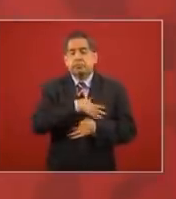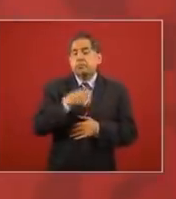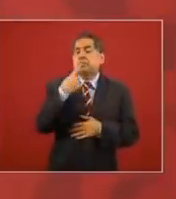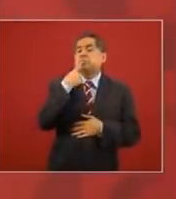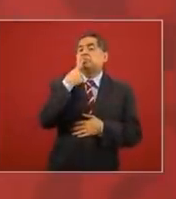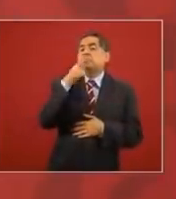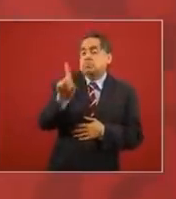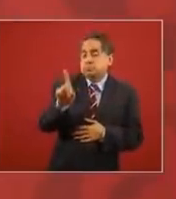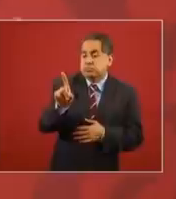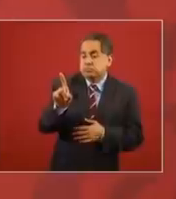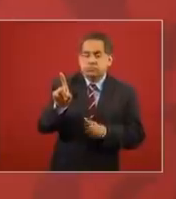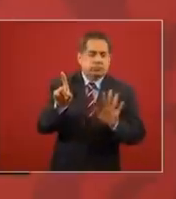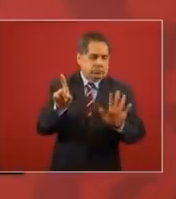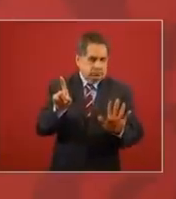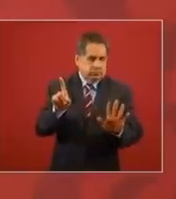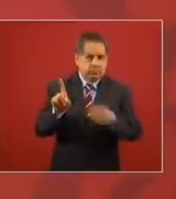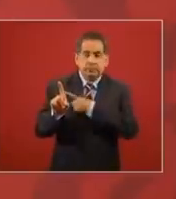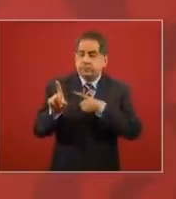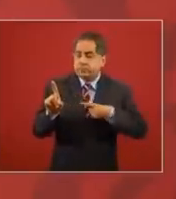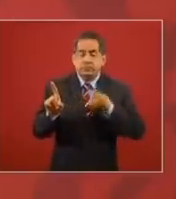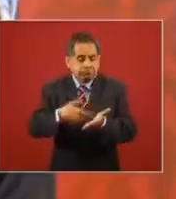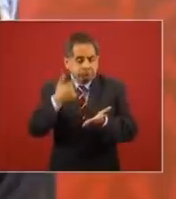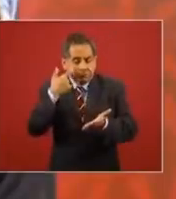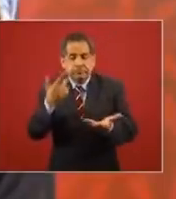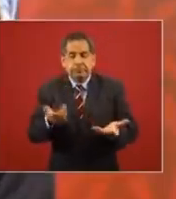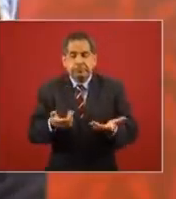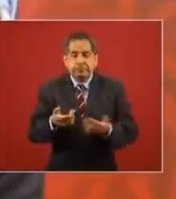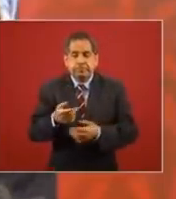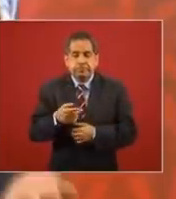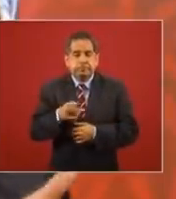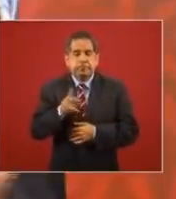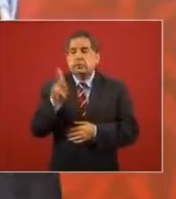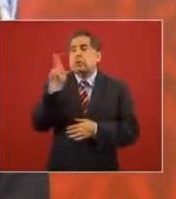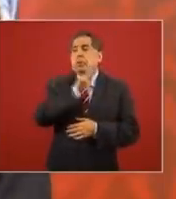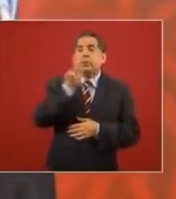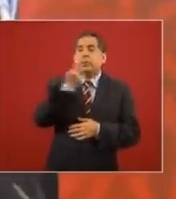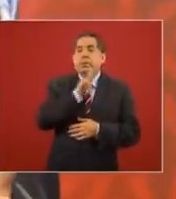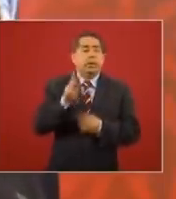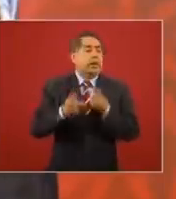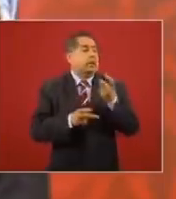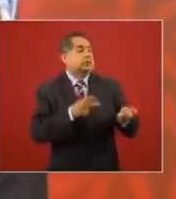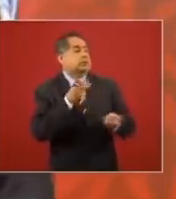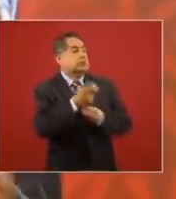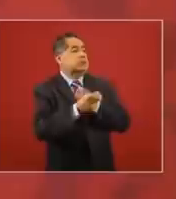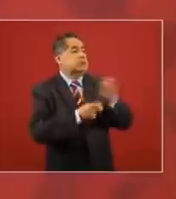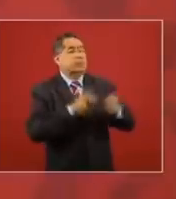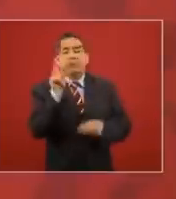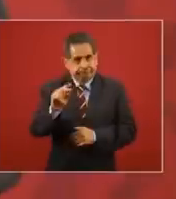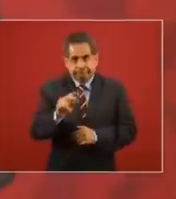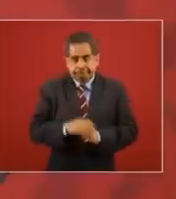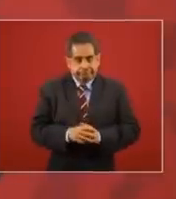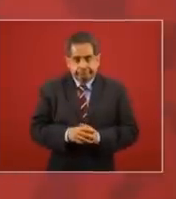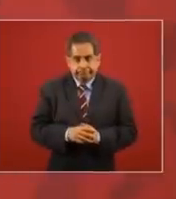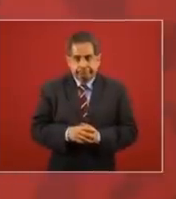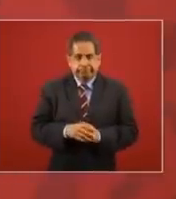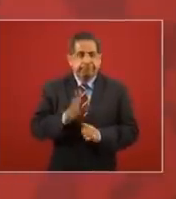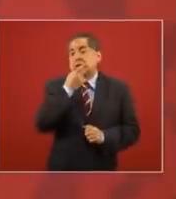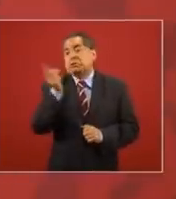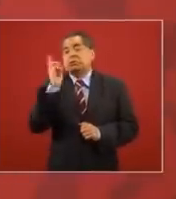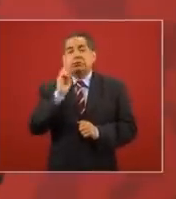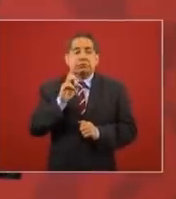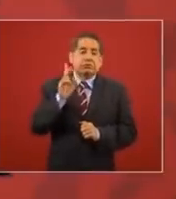es obligado a probar sí fue solo un dicho